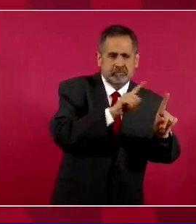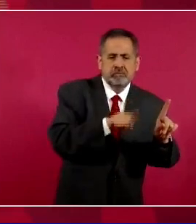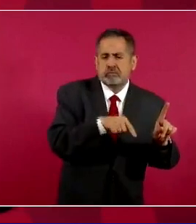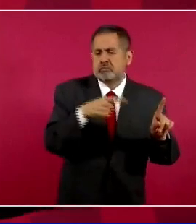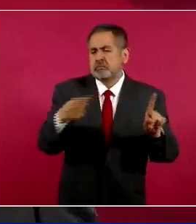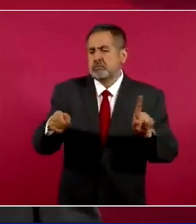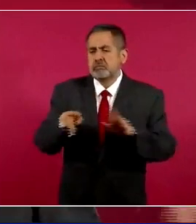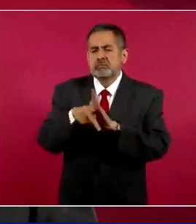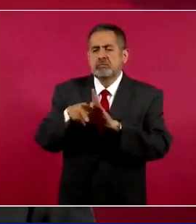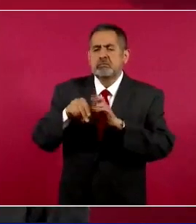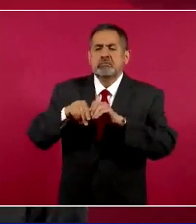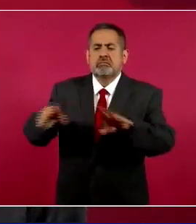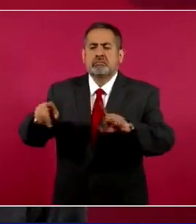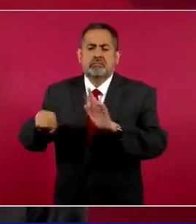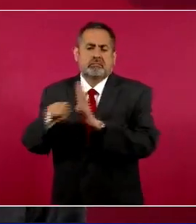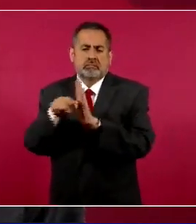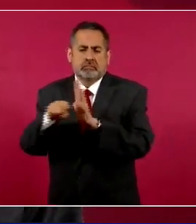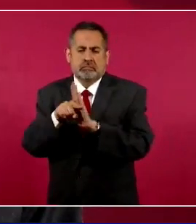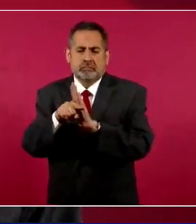Y es muy buena la frase.